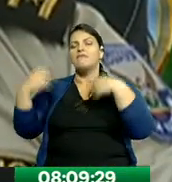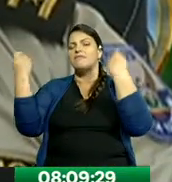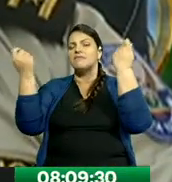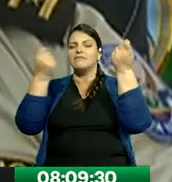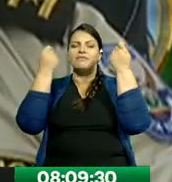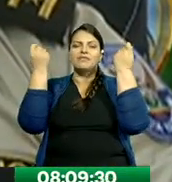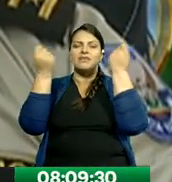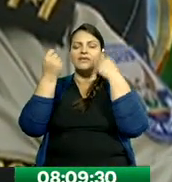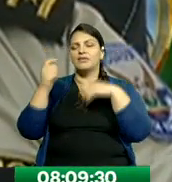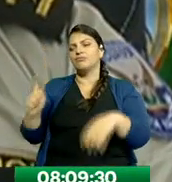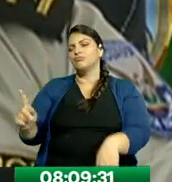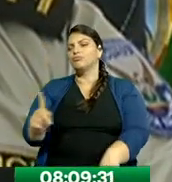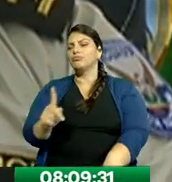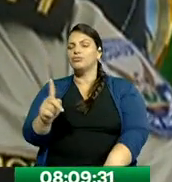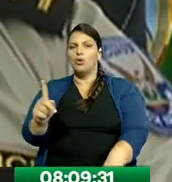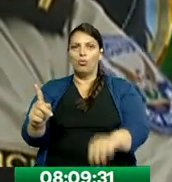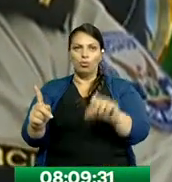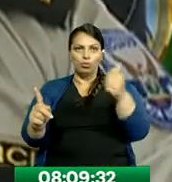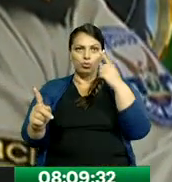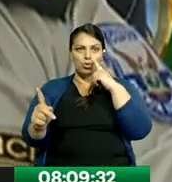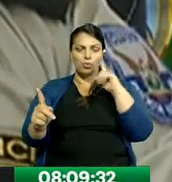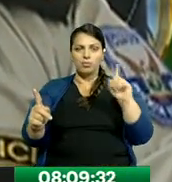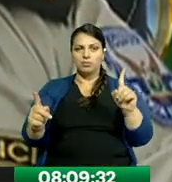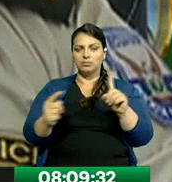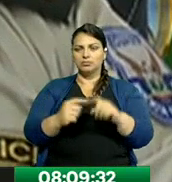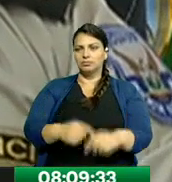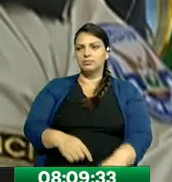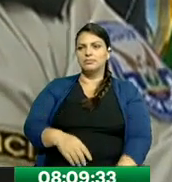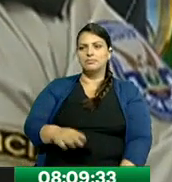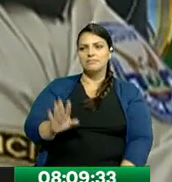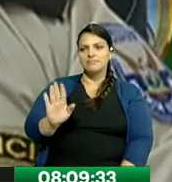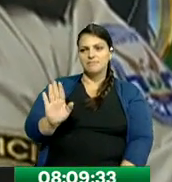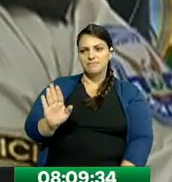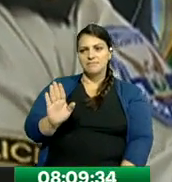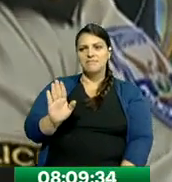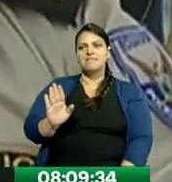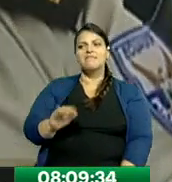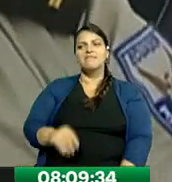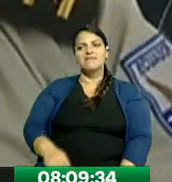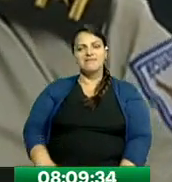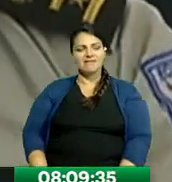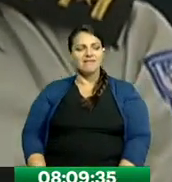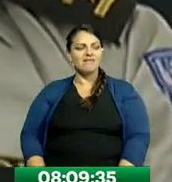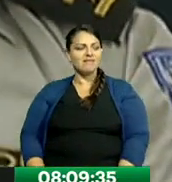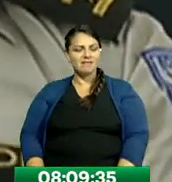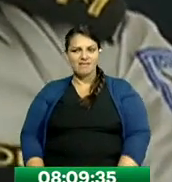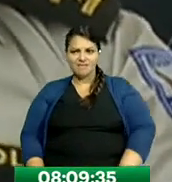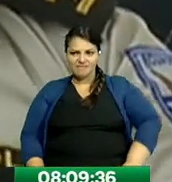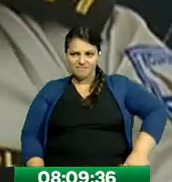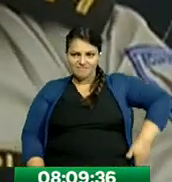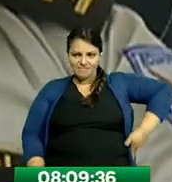rencilla anteriormente y por las circunstancias del hecho de que